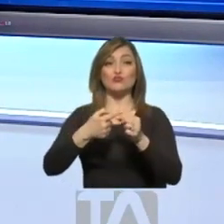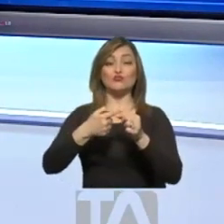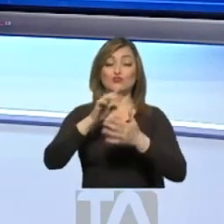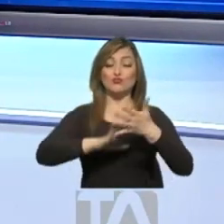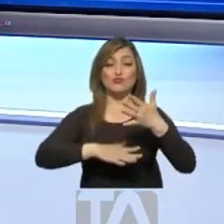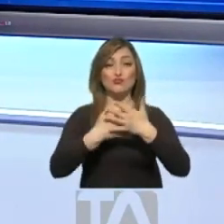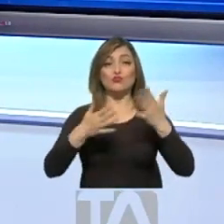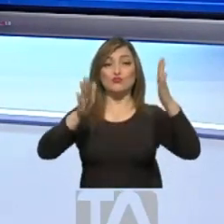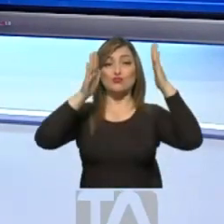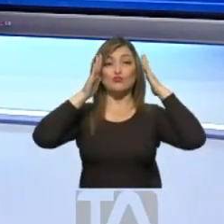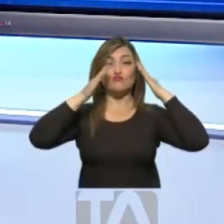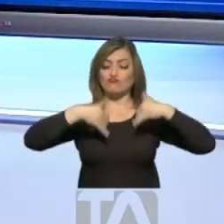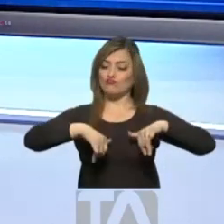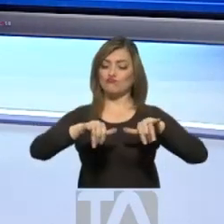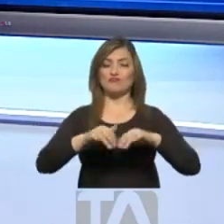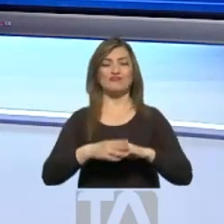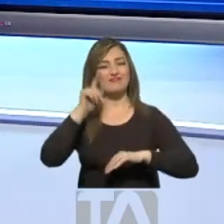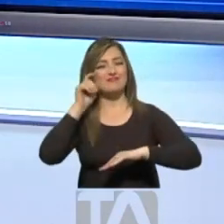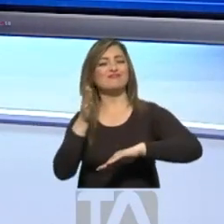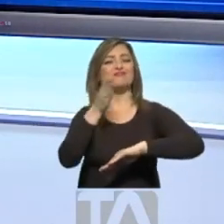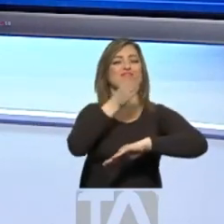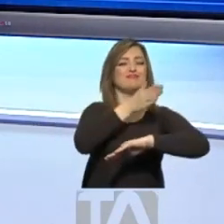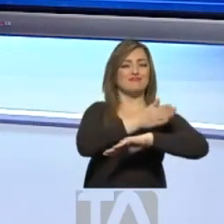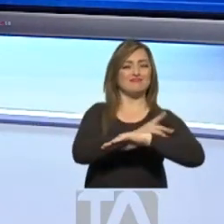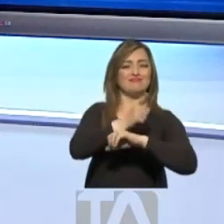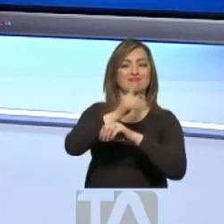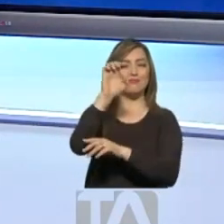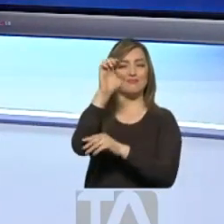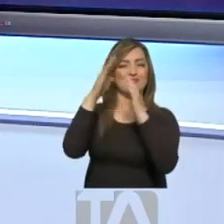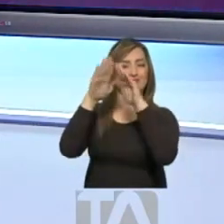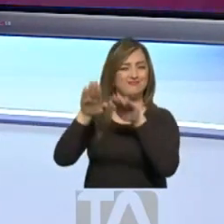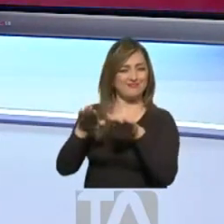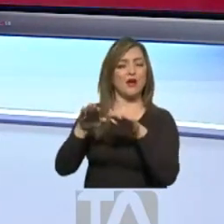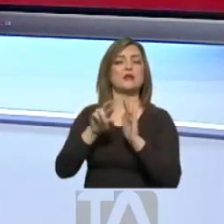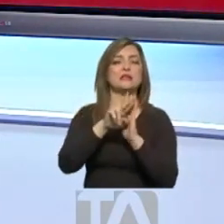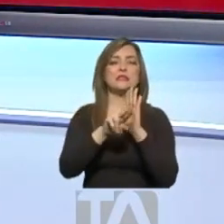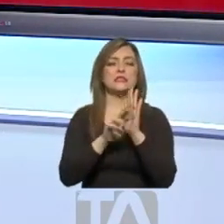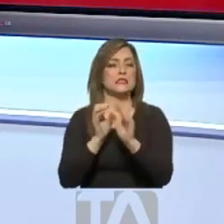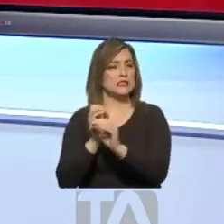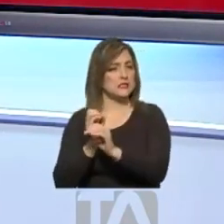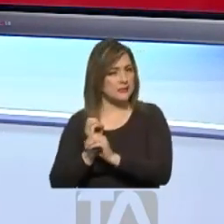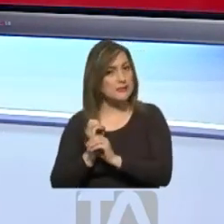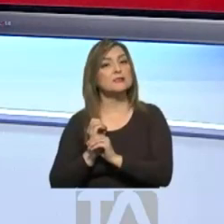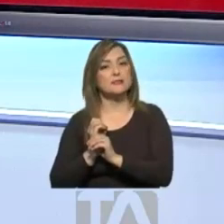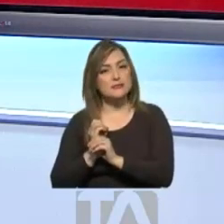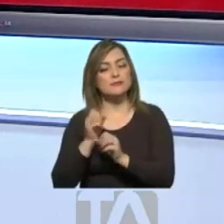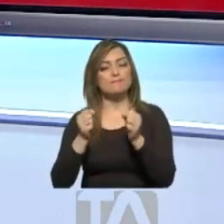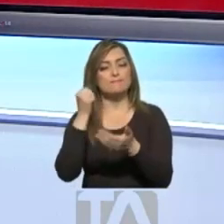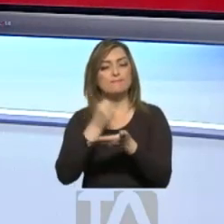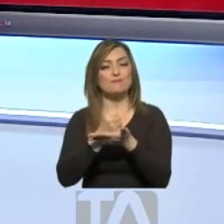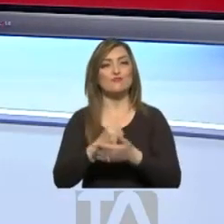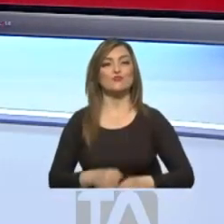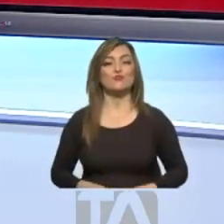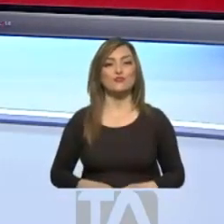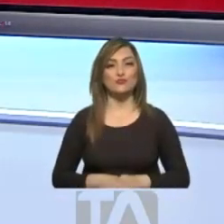los horarios de atención que tenían antes del estado de excepción. Recuerde que este es un requisito obligatorio para poder matricular su